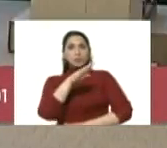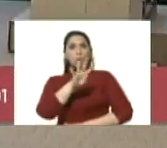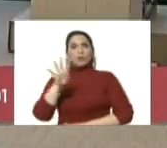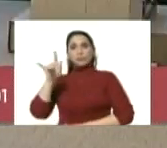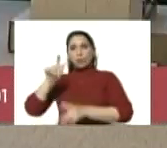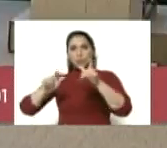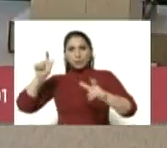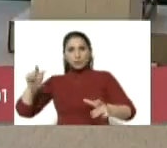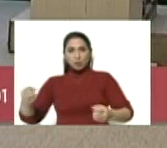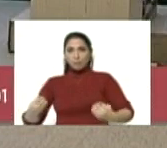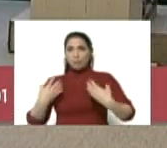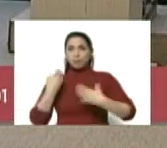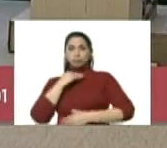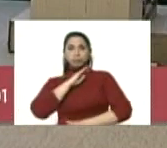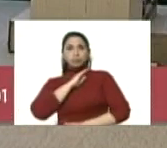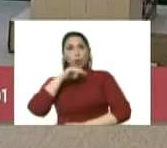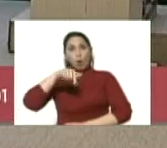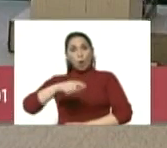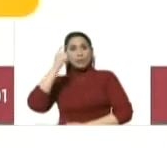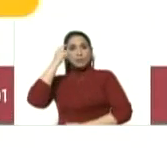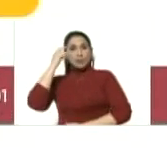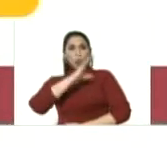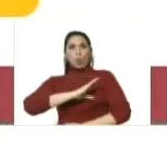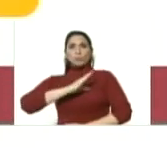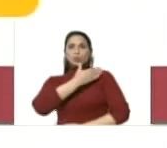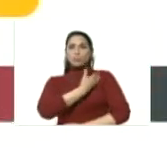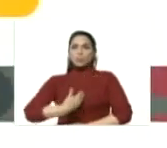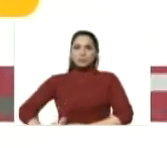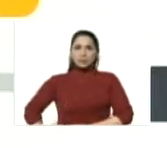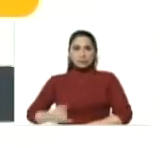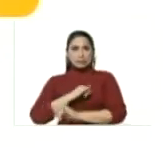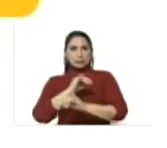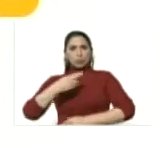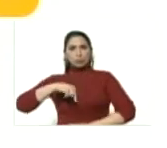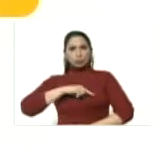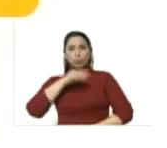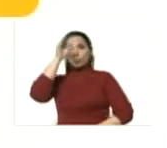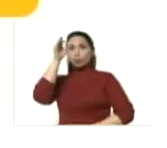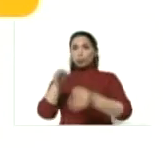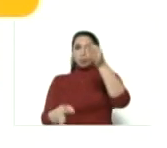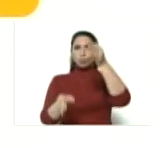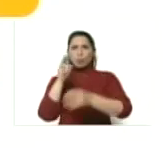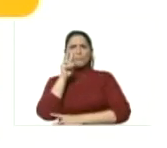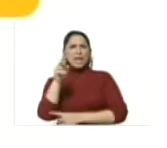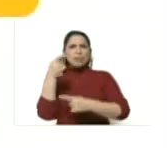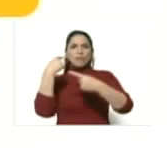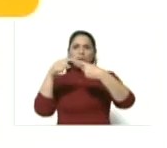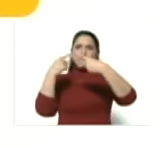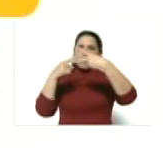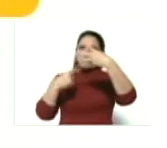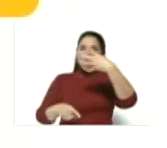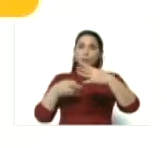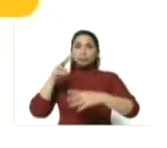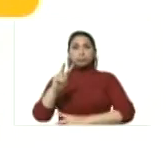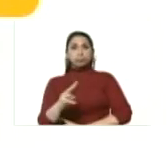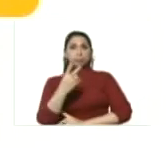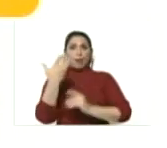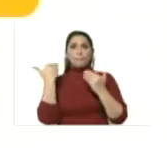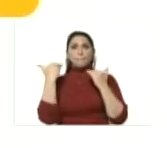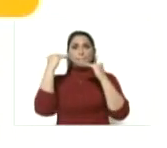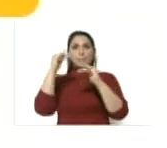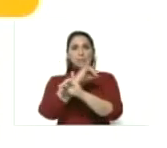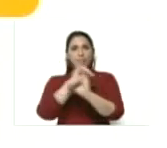16.344 pruebas. El día de hoy en la comisión presidencial estuvimos justamente viendo los detalles de la segunda fase